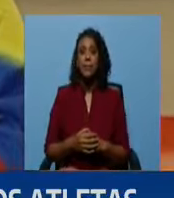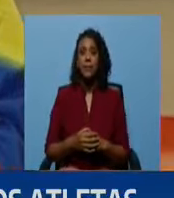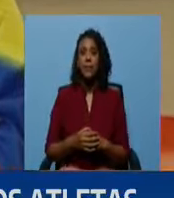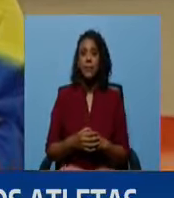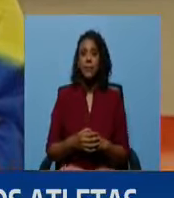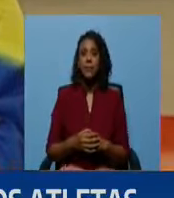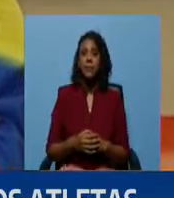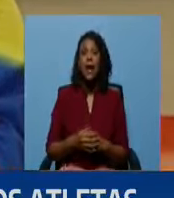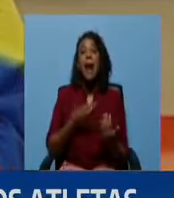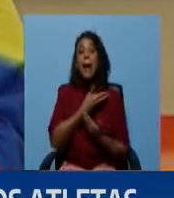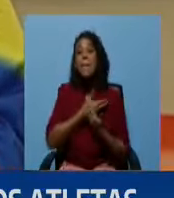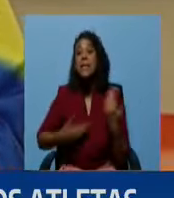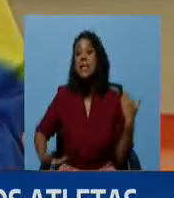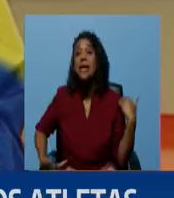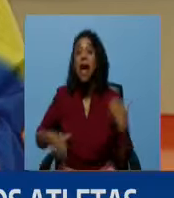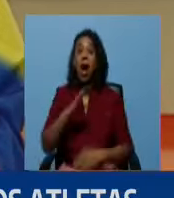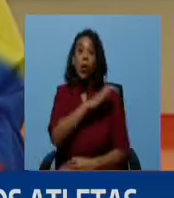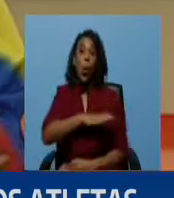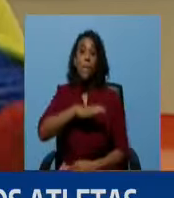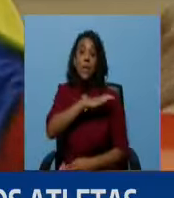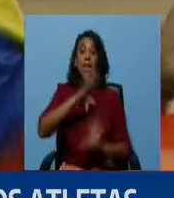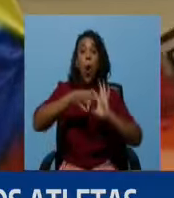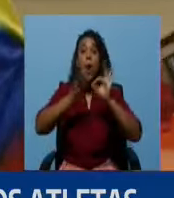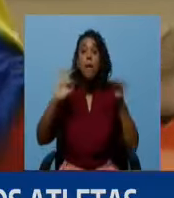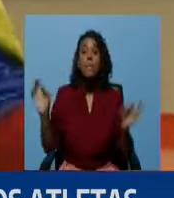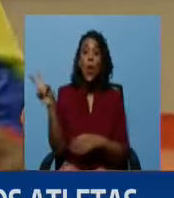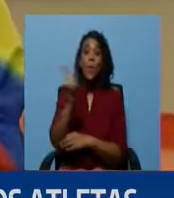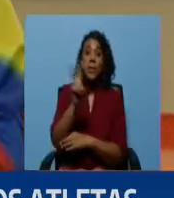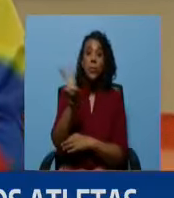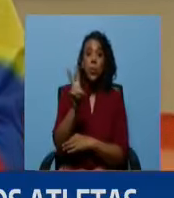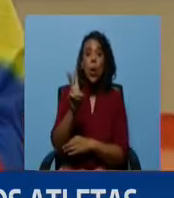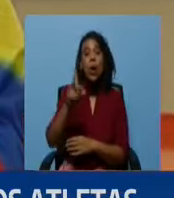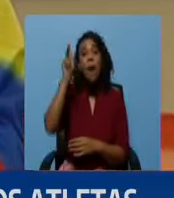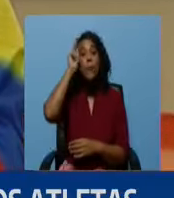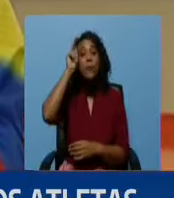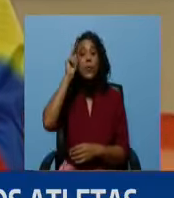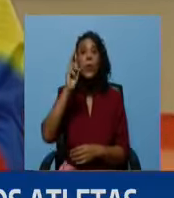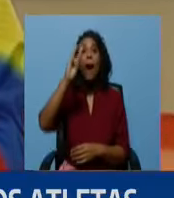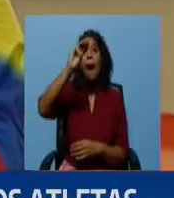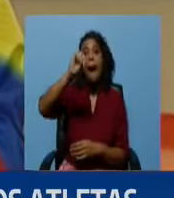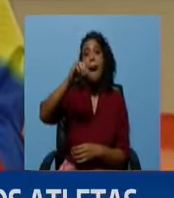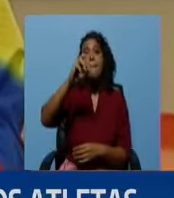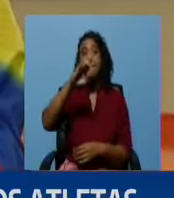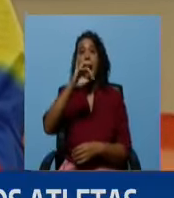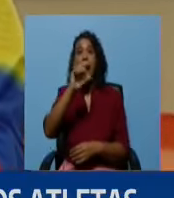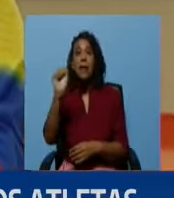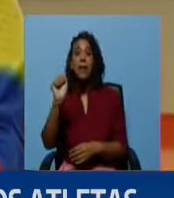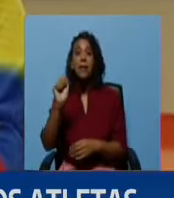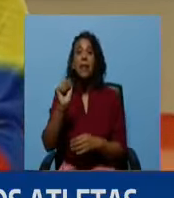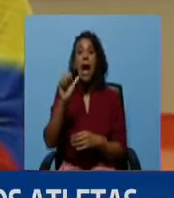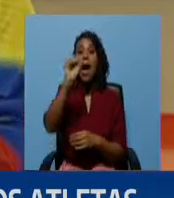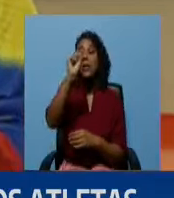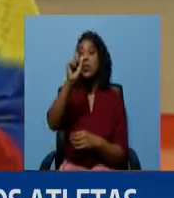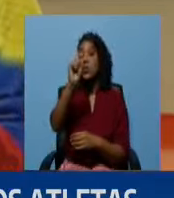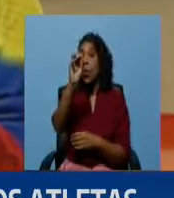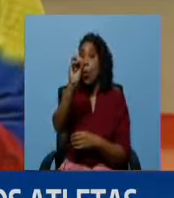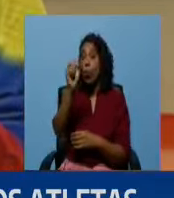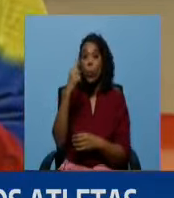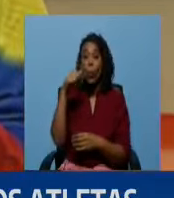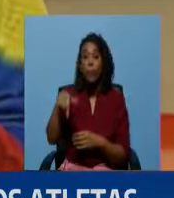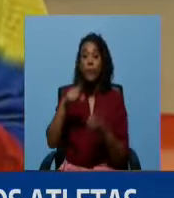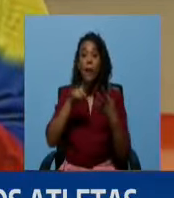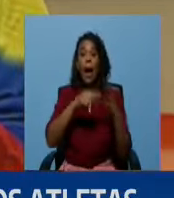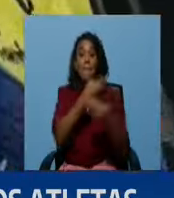a la presidenta del Comité Olímpico de Venezuela, la profesora María Soto, a